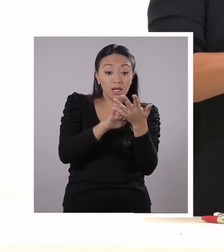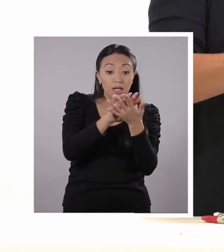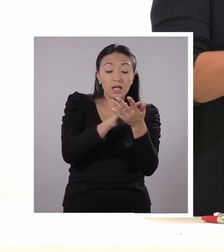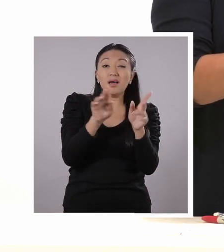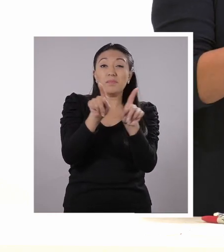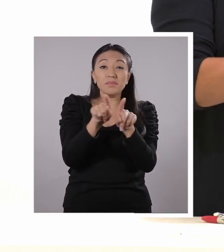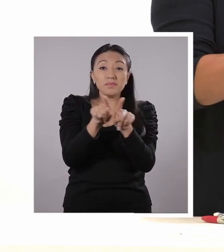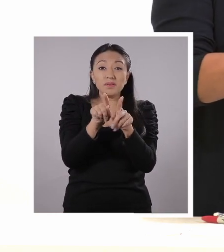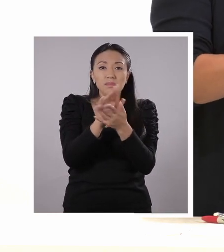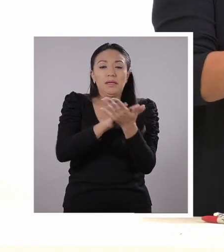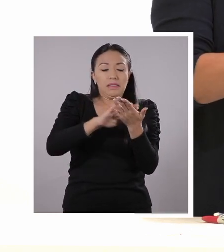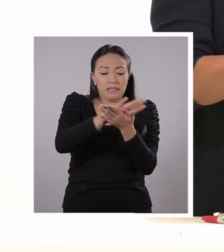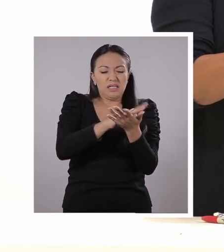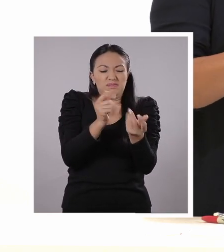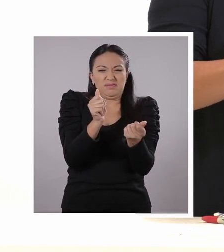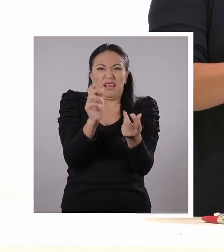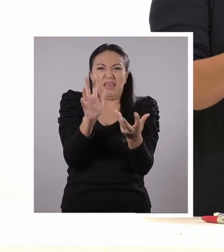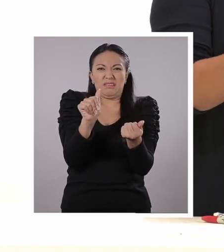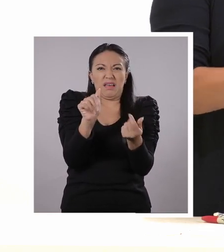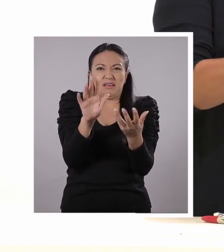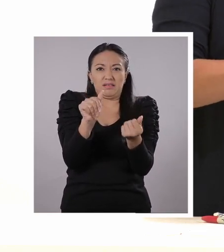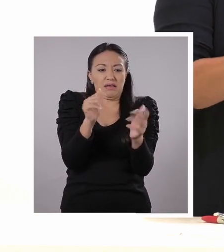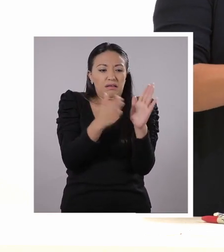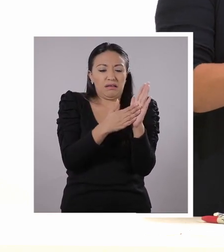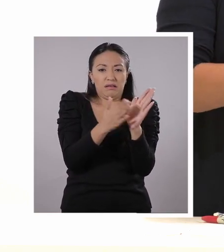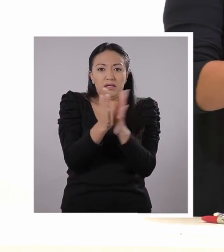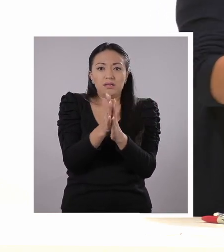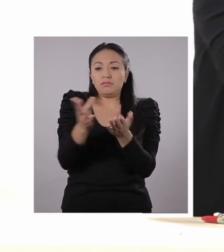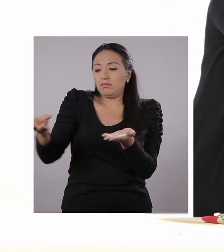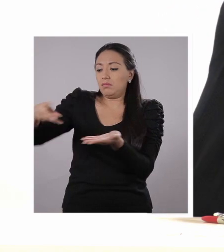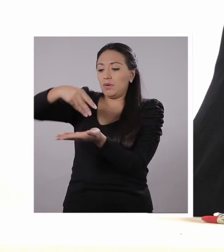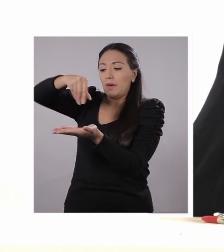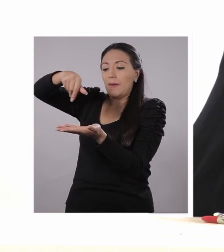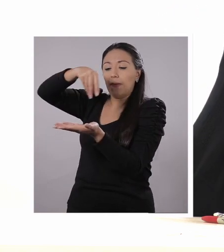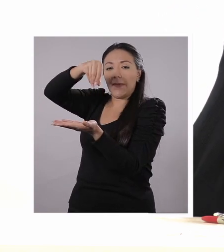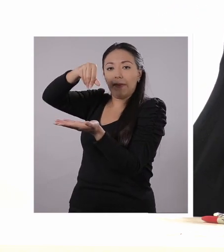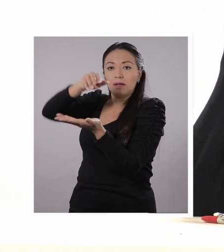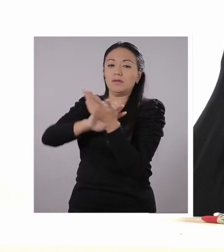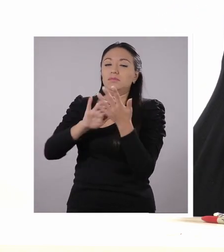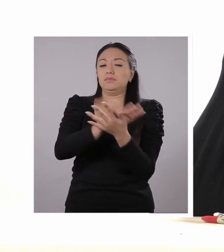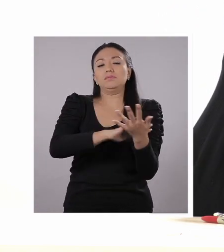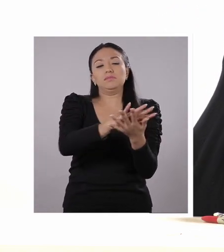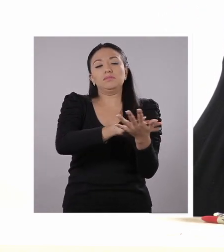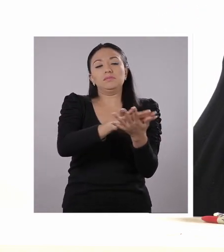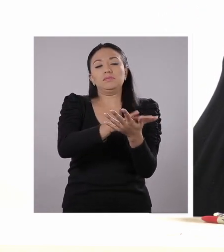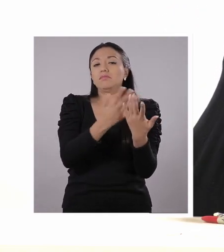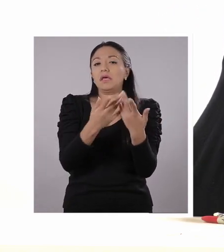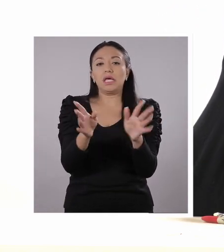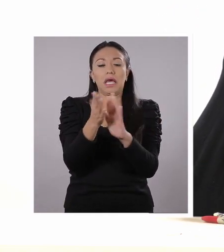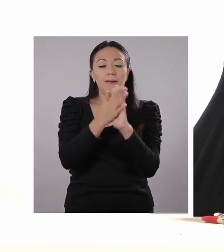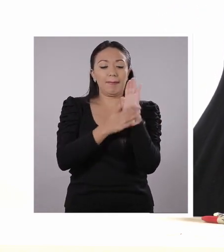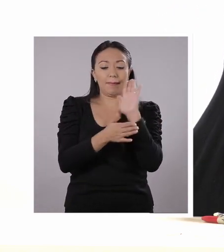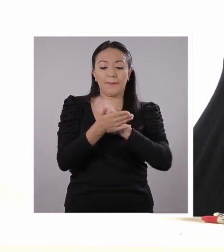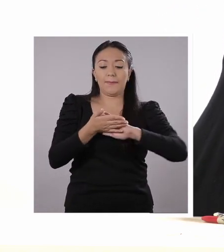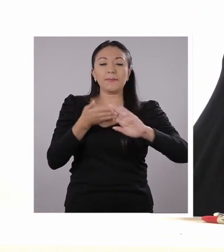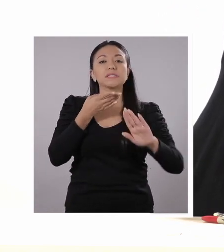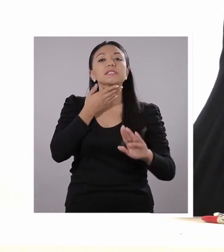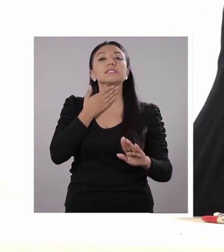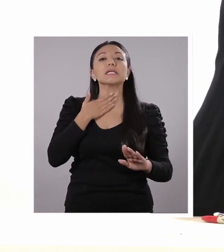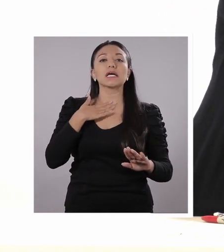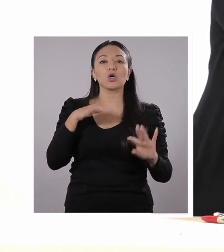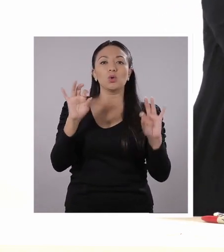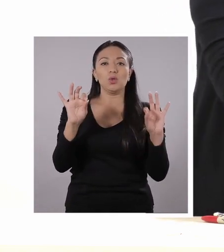como el colorante y la pintura son líquido, uh-huh. Si la masa comienza a hacerse pegajosa, solo lo que hacemos es ponerle un poco de harina. ¡Ay,